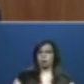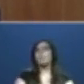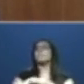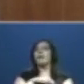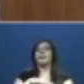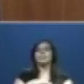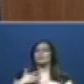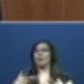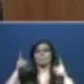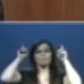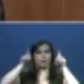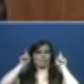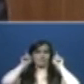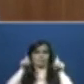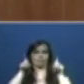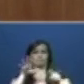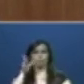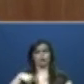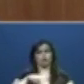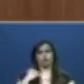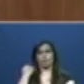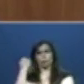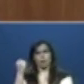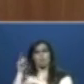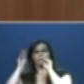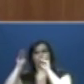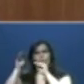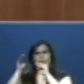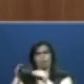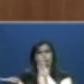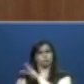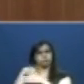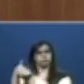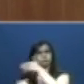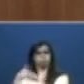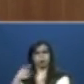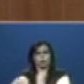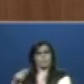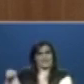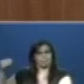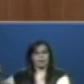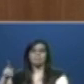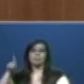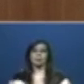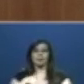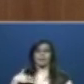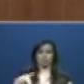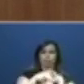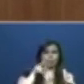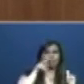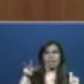docentes aparte de seguir apoyando su formación permanente que hemos incrementado queremos fortalecer su prestigio social e